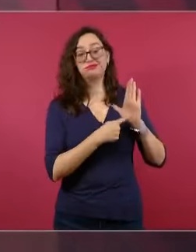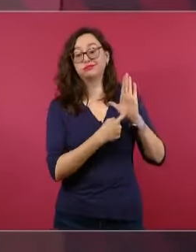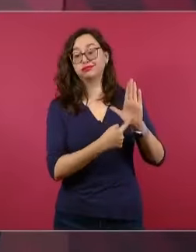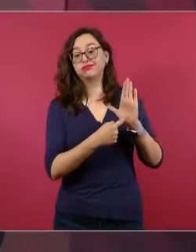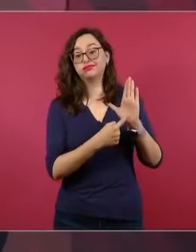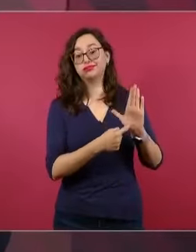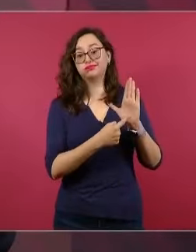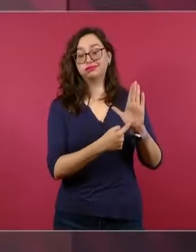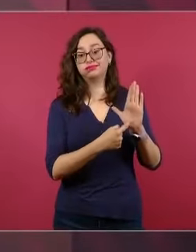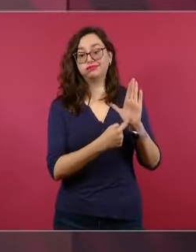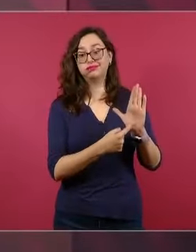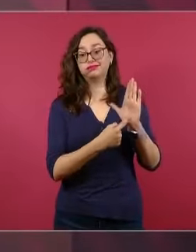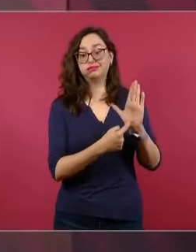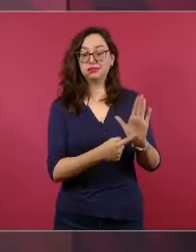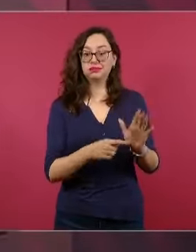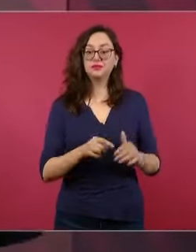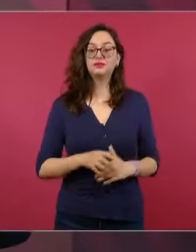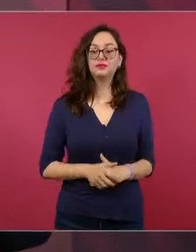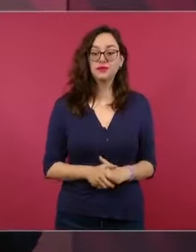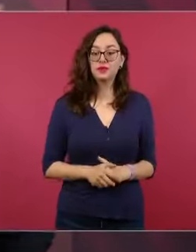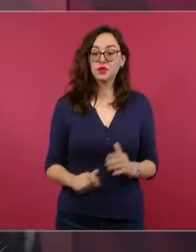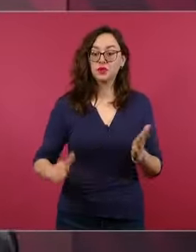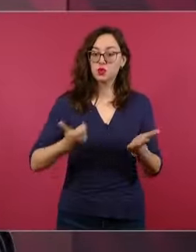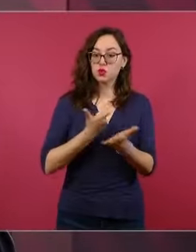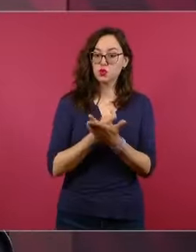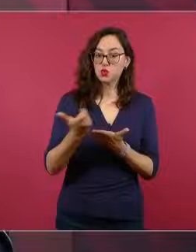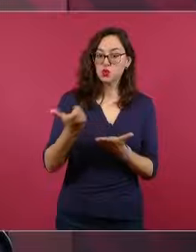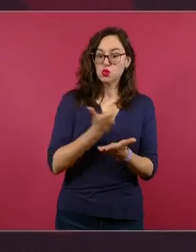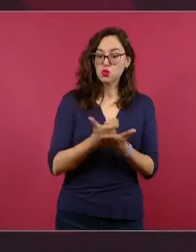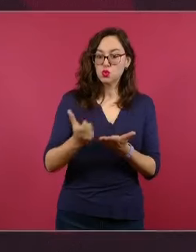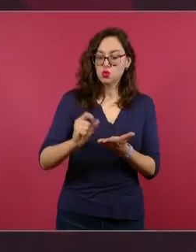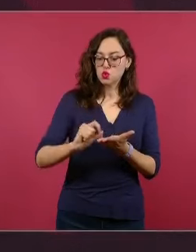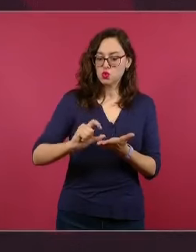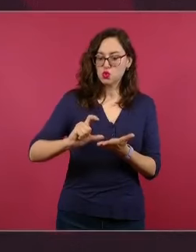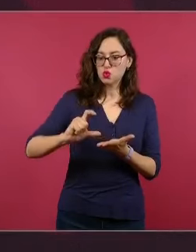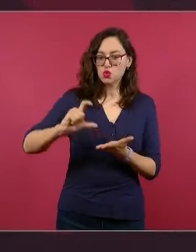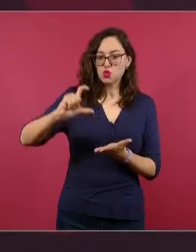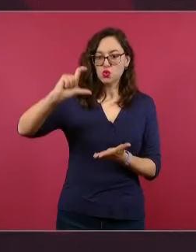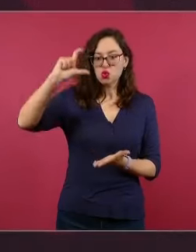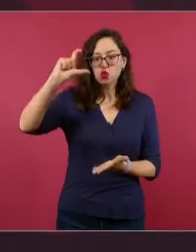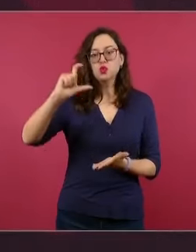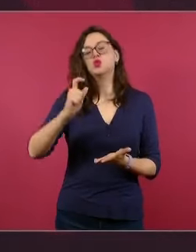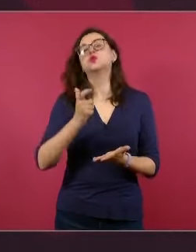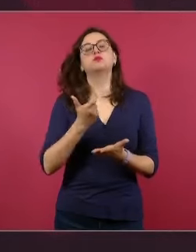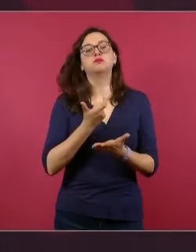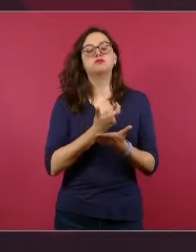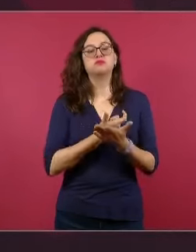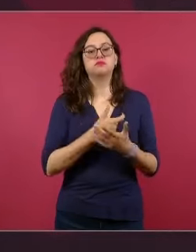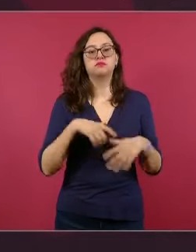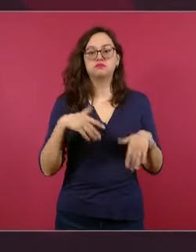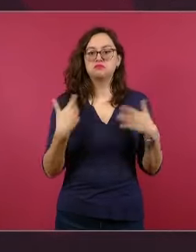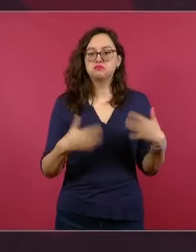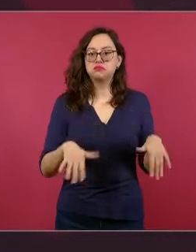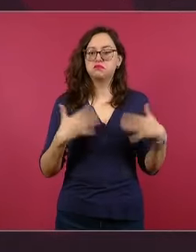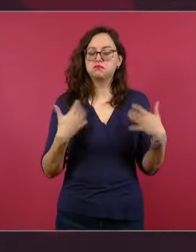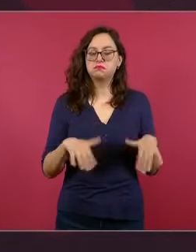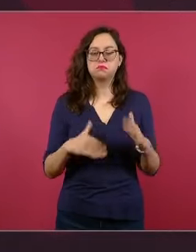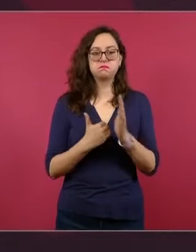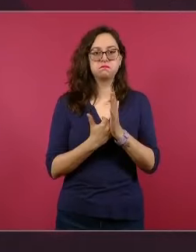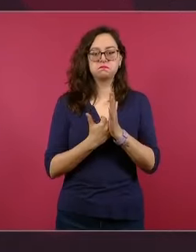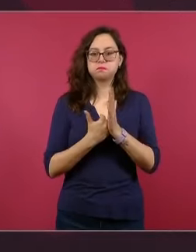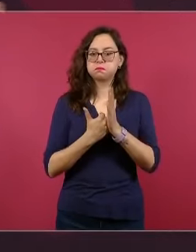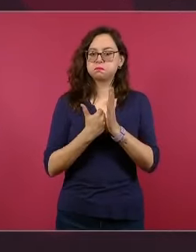mienten se ha incrementado el salario mínimo y el salario promedio en México como nunca